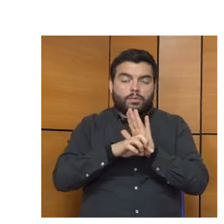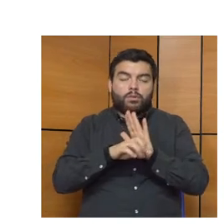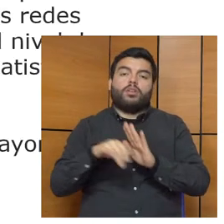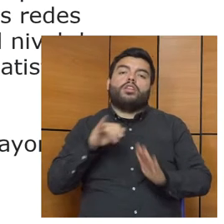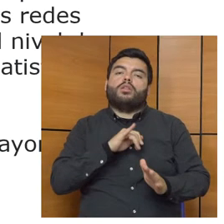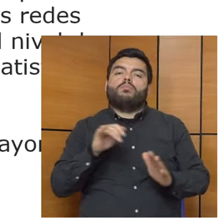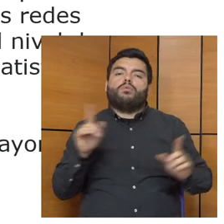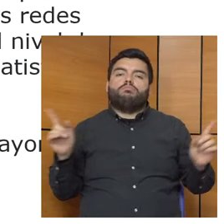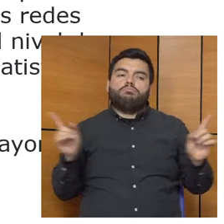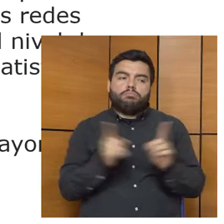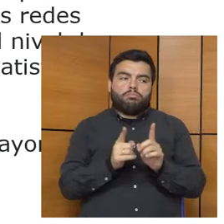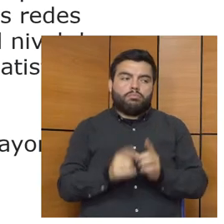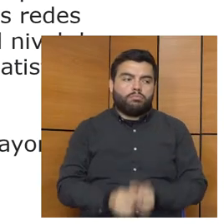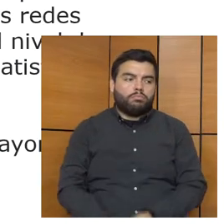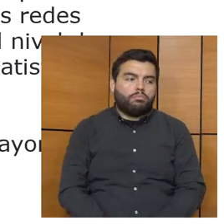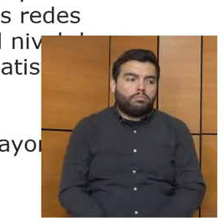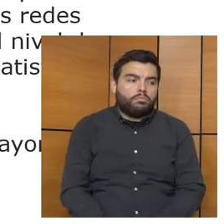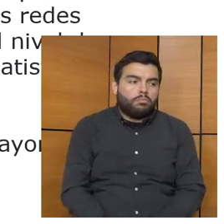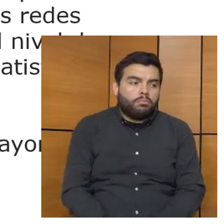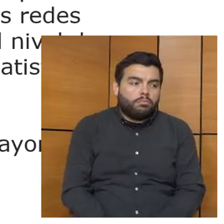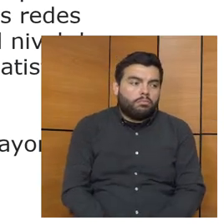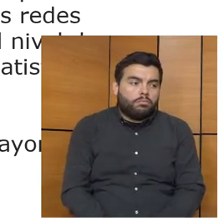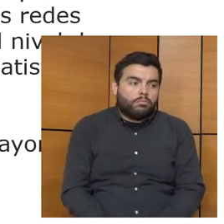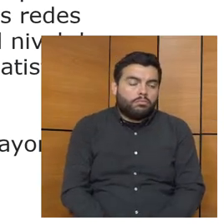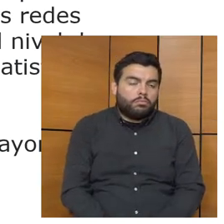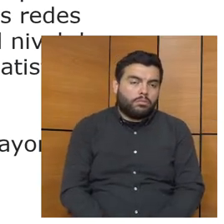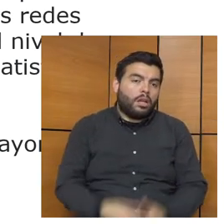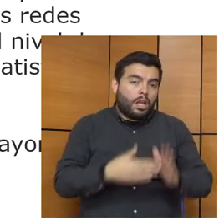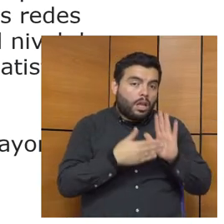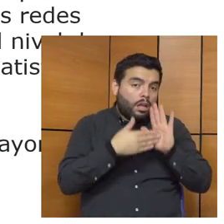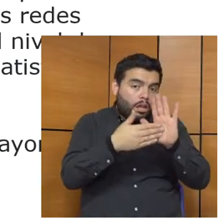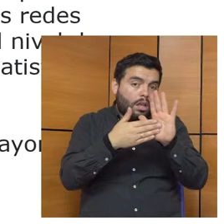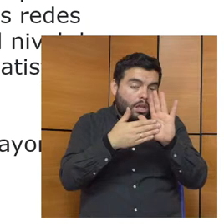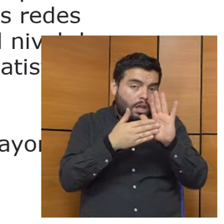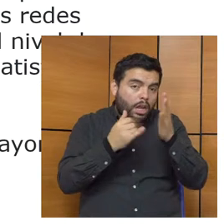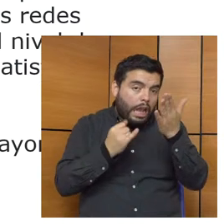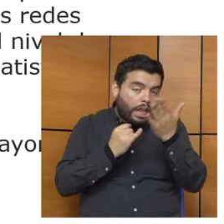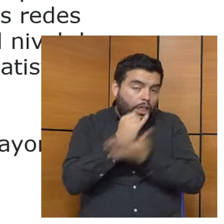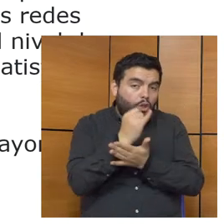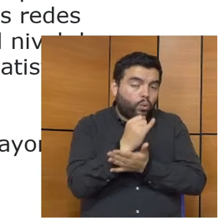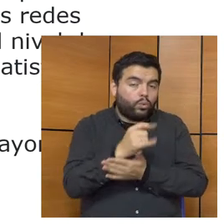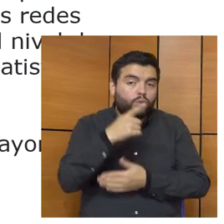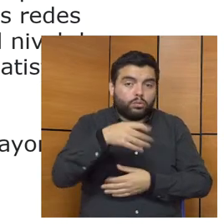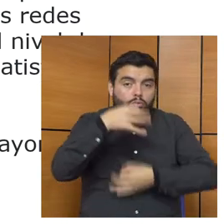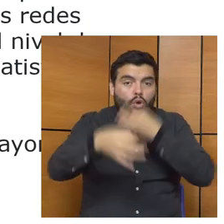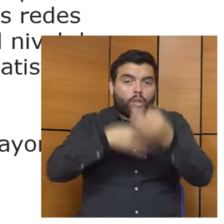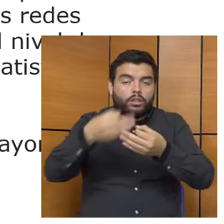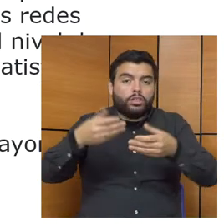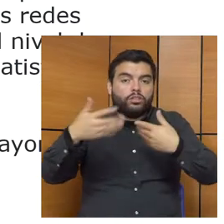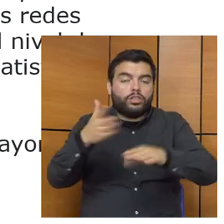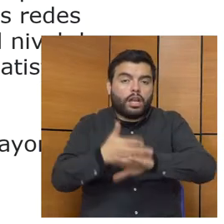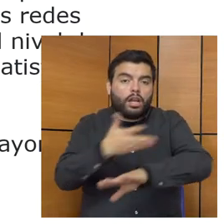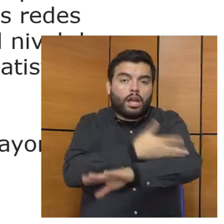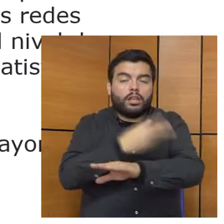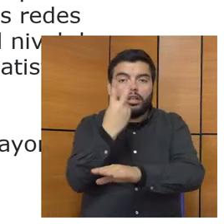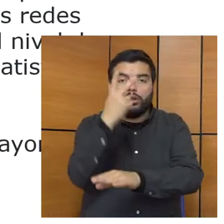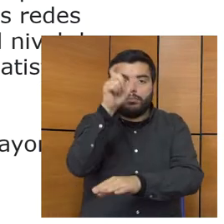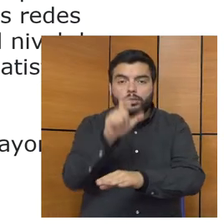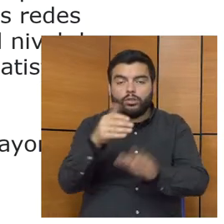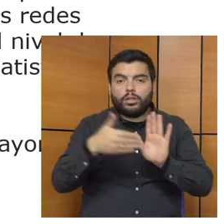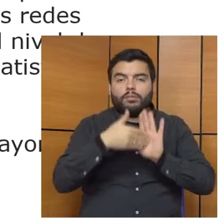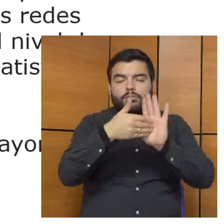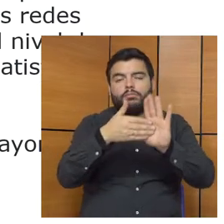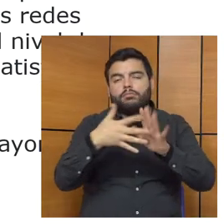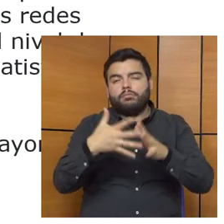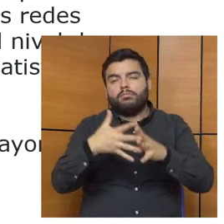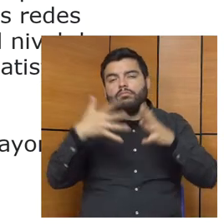conclusiones. En la introducción, contarles ya insistentemente, como lo han dicho mis colegas anteriormente, que bueno, hay una